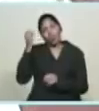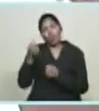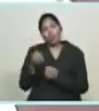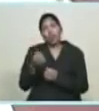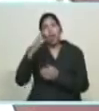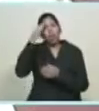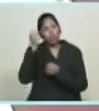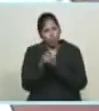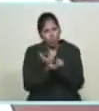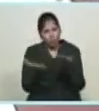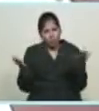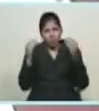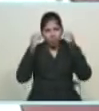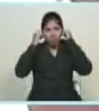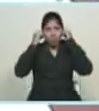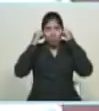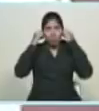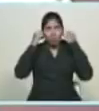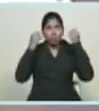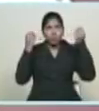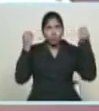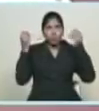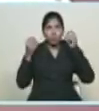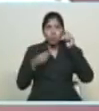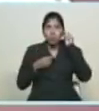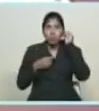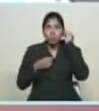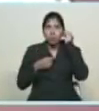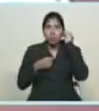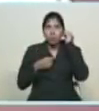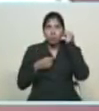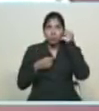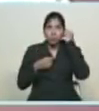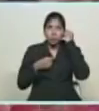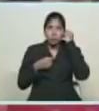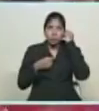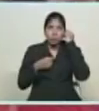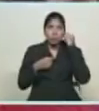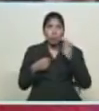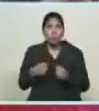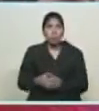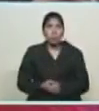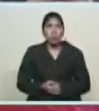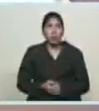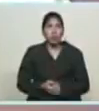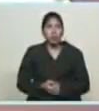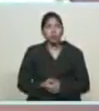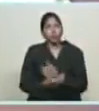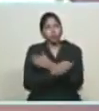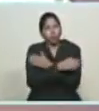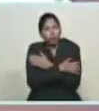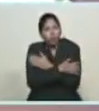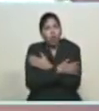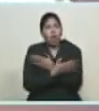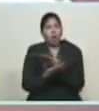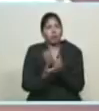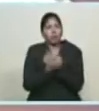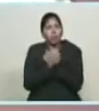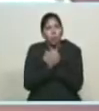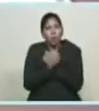te bendiga y Amén. Te proteja. Y cuenta con toda mi protección. Gracias, presidente. Cuenta con mi abrazo y mi